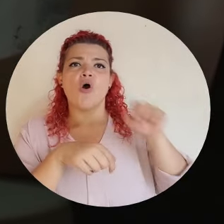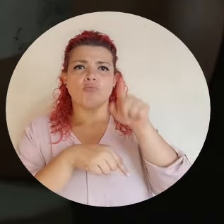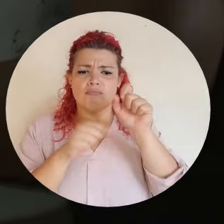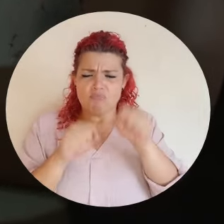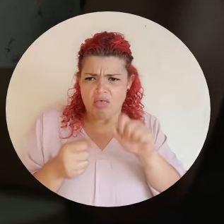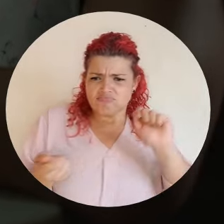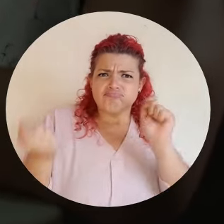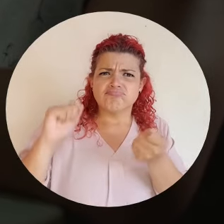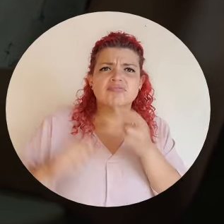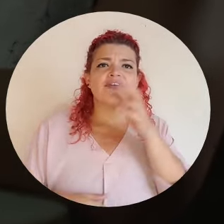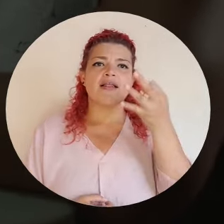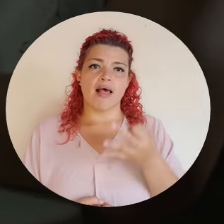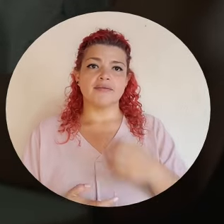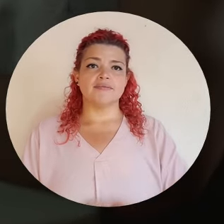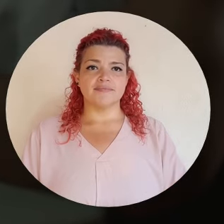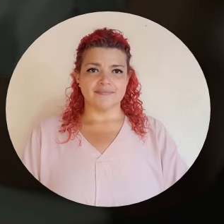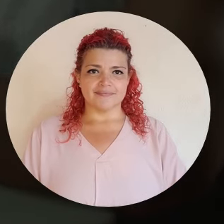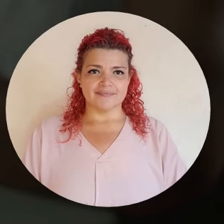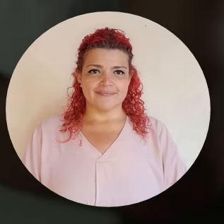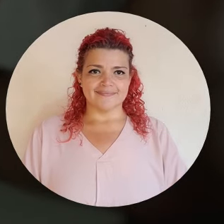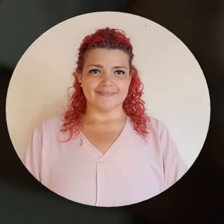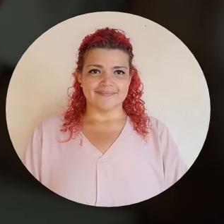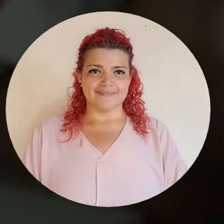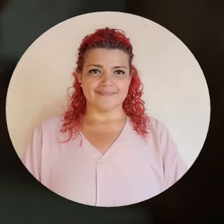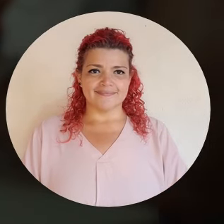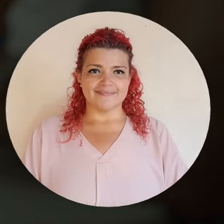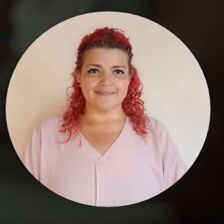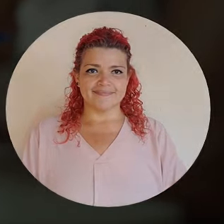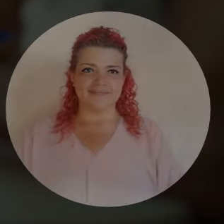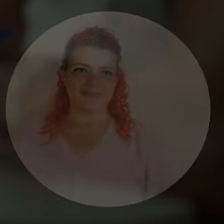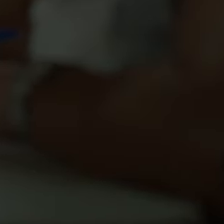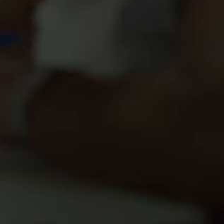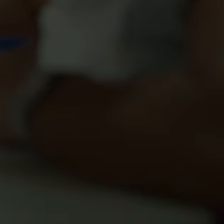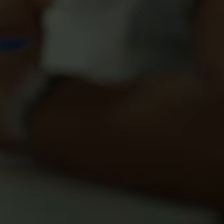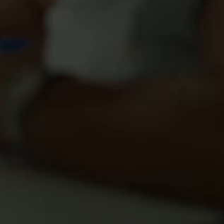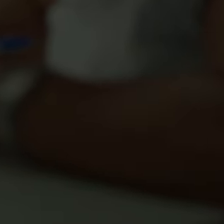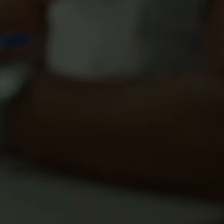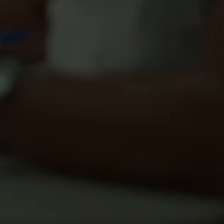proyecto Empleabilidad en Acción y transformemos realidades.